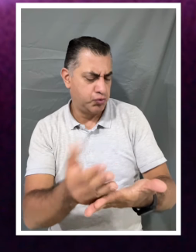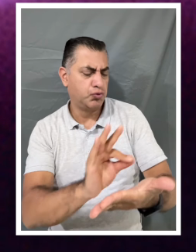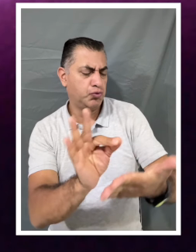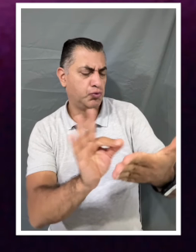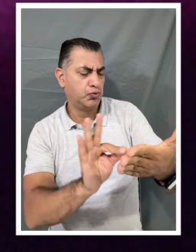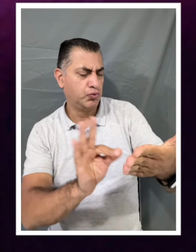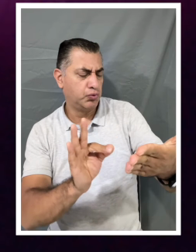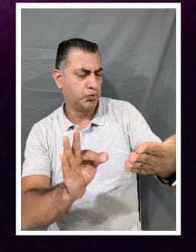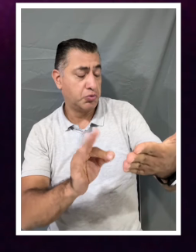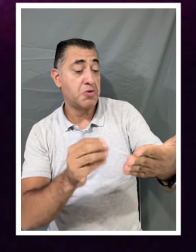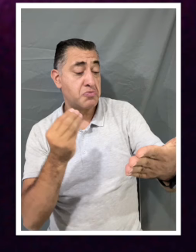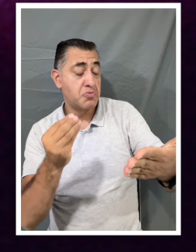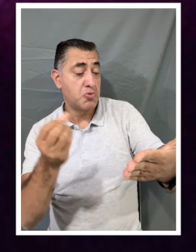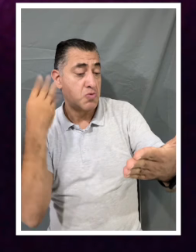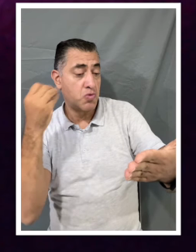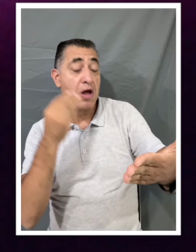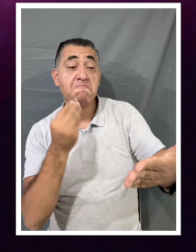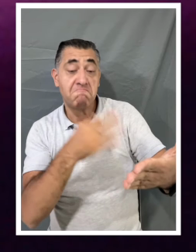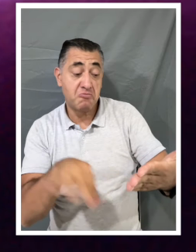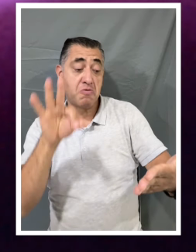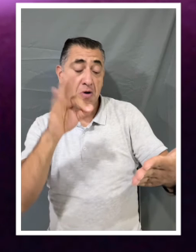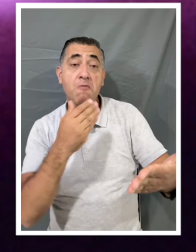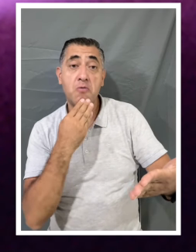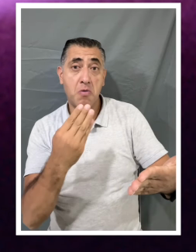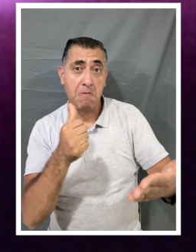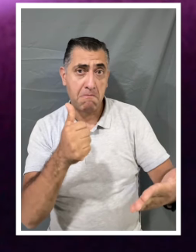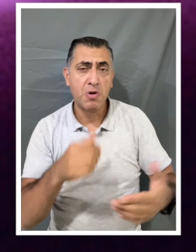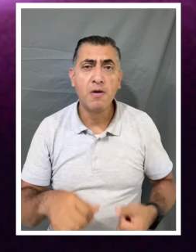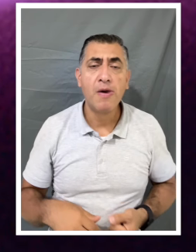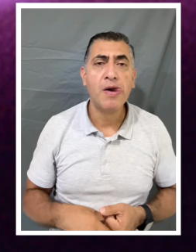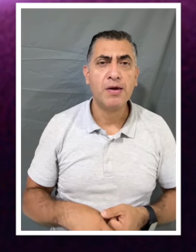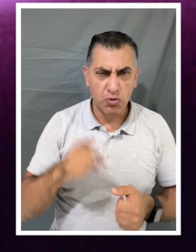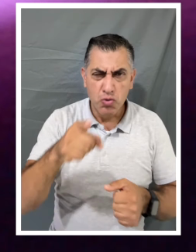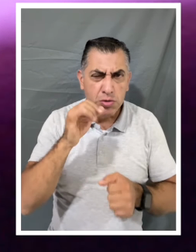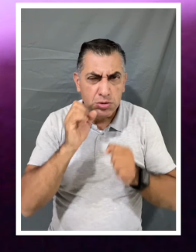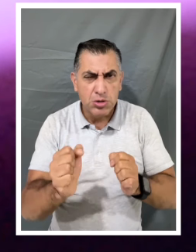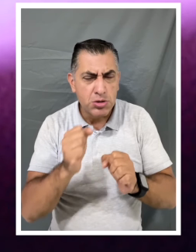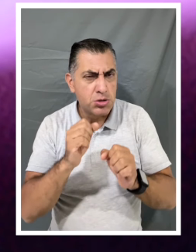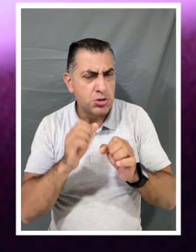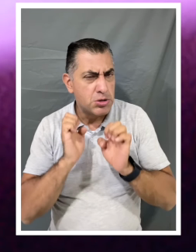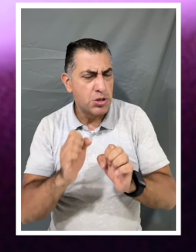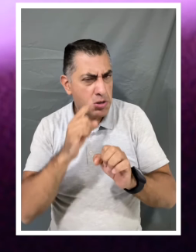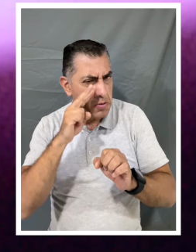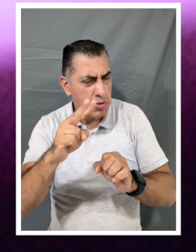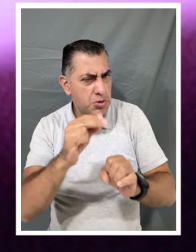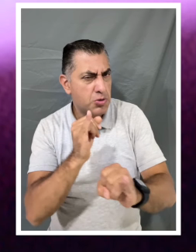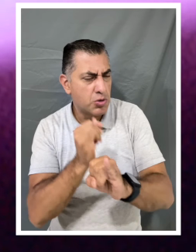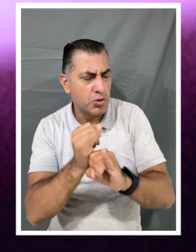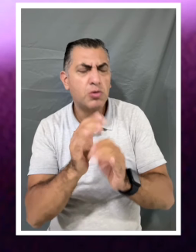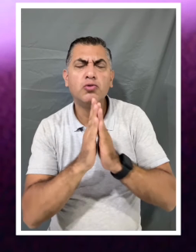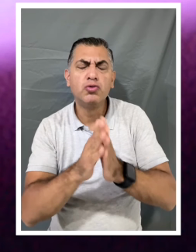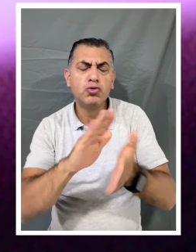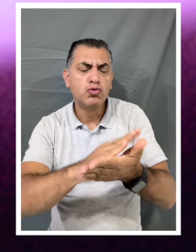hemos visto mensajes con mucha información y tú necesitas necesitas anotar si tú estás vi viéndome por Internet yo te animo a Que saques ahí algún lugar donde